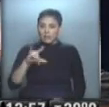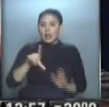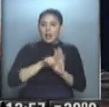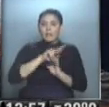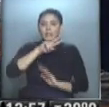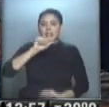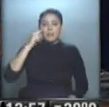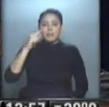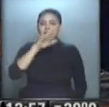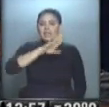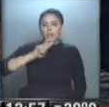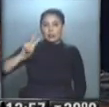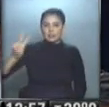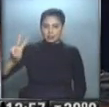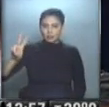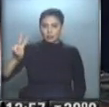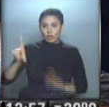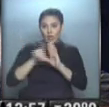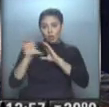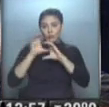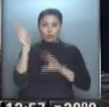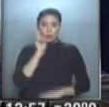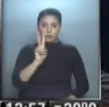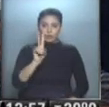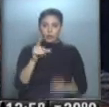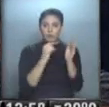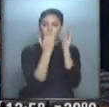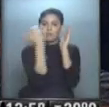la ley 26.522, a fojas